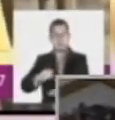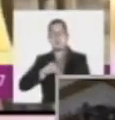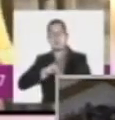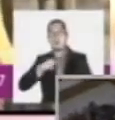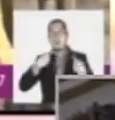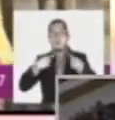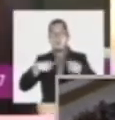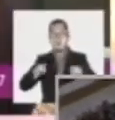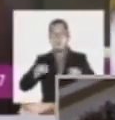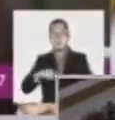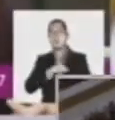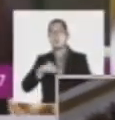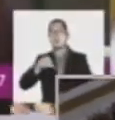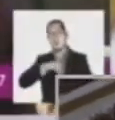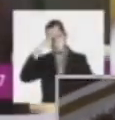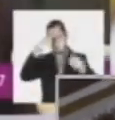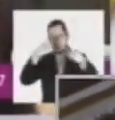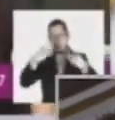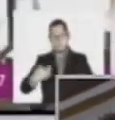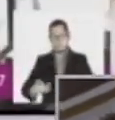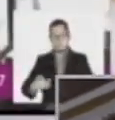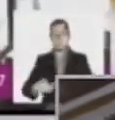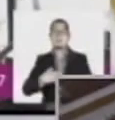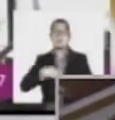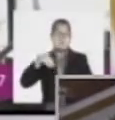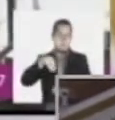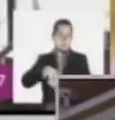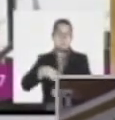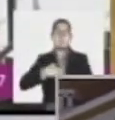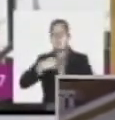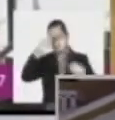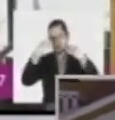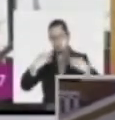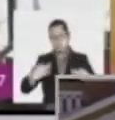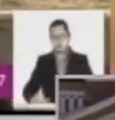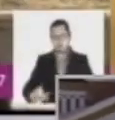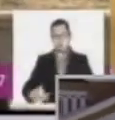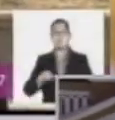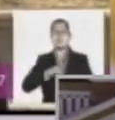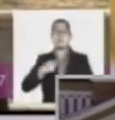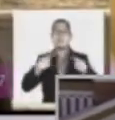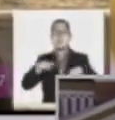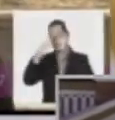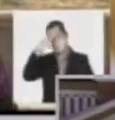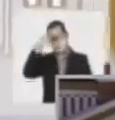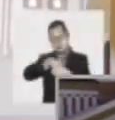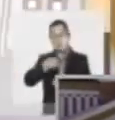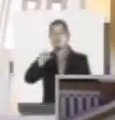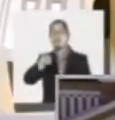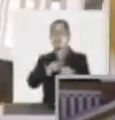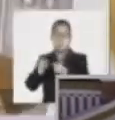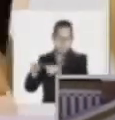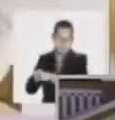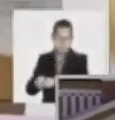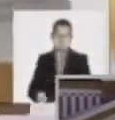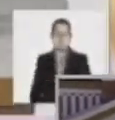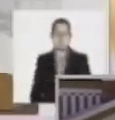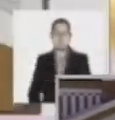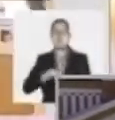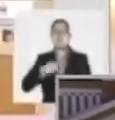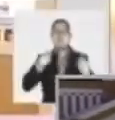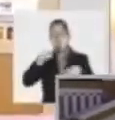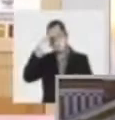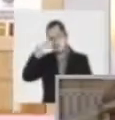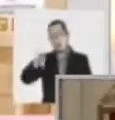candidatos, pero te parece que el sistema o el procedimiento es adecuado y entonces votas blanco. Okay, no votas por nadie. Listo. Lo dejas así.